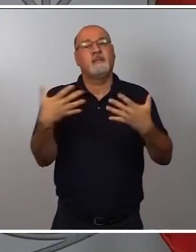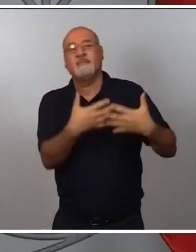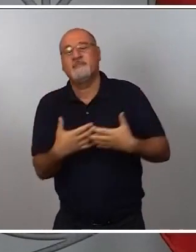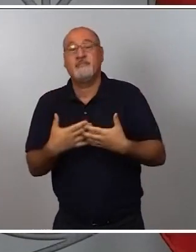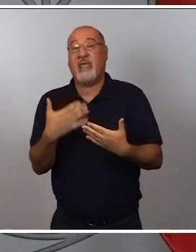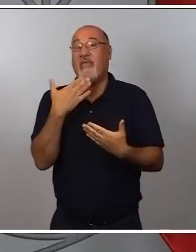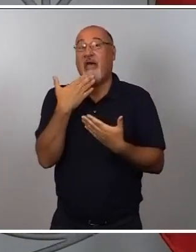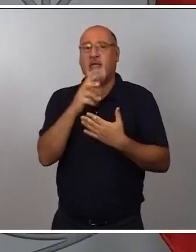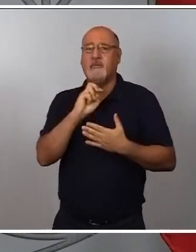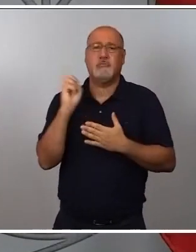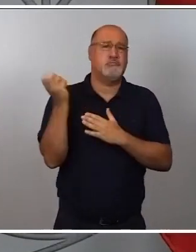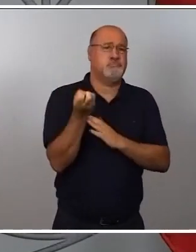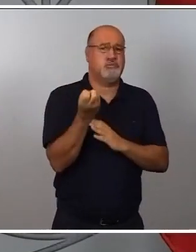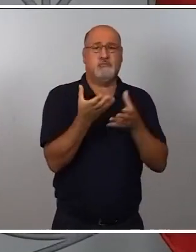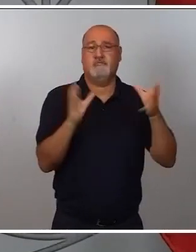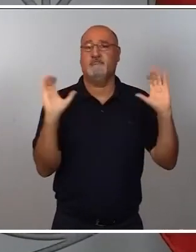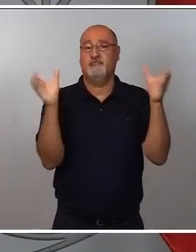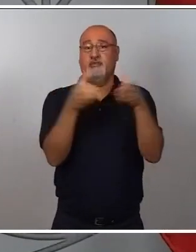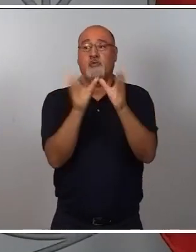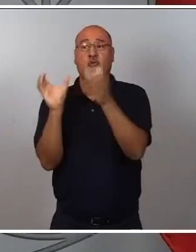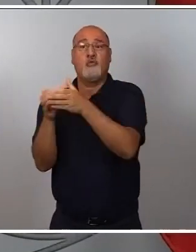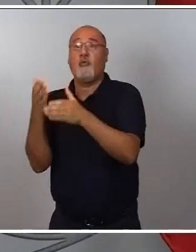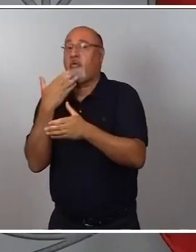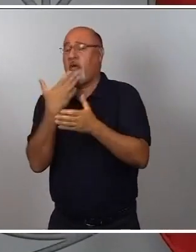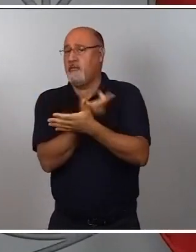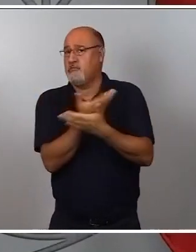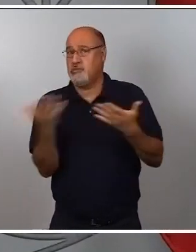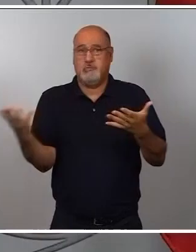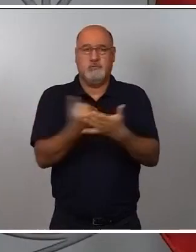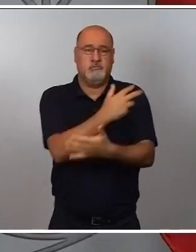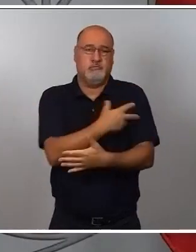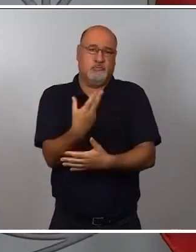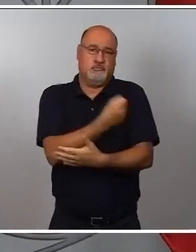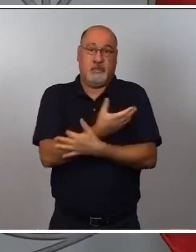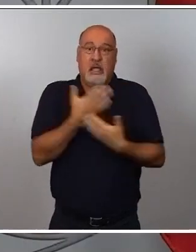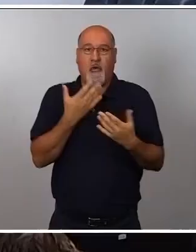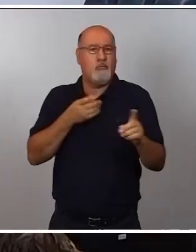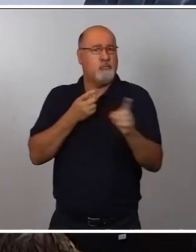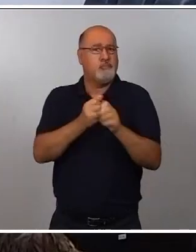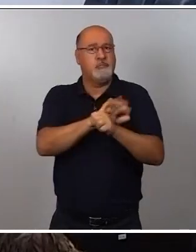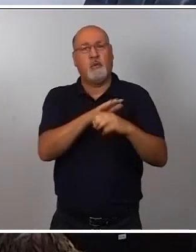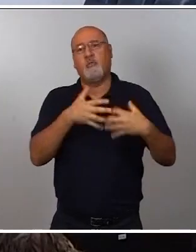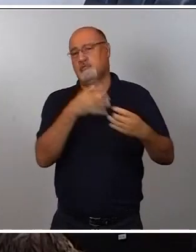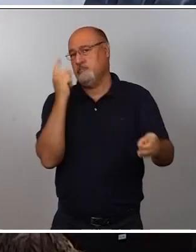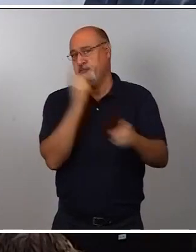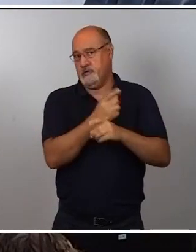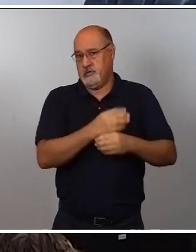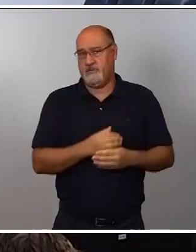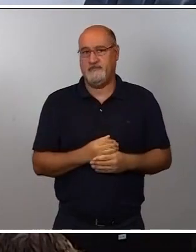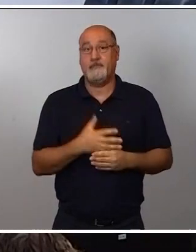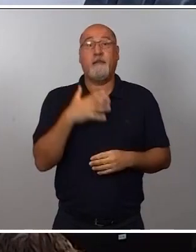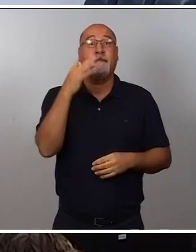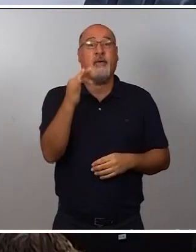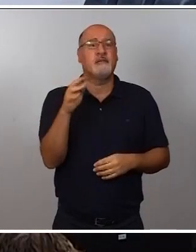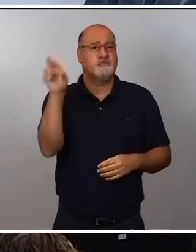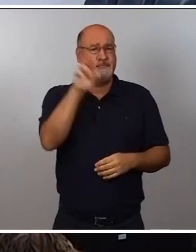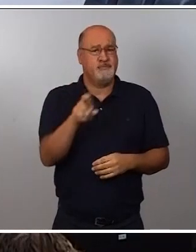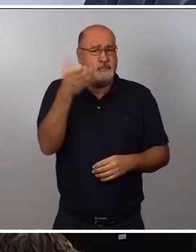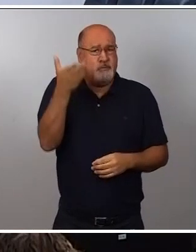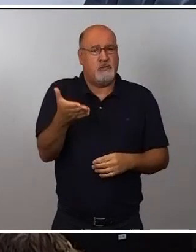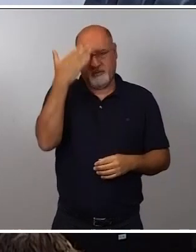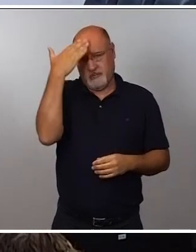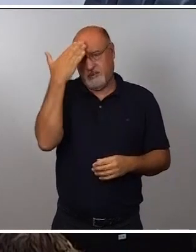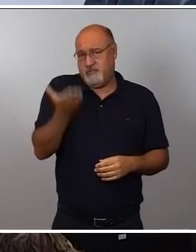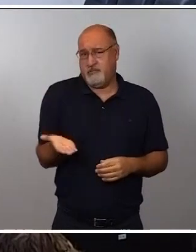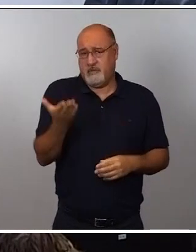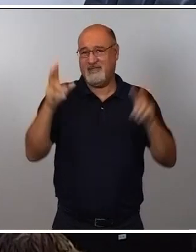posible que efectivamente estemos avanzando en la inmunidad. E tamén hay que subrayar e o goberno está moi agradecido por ello a